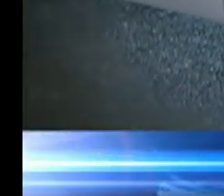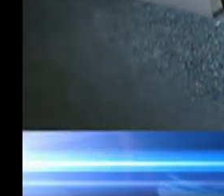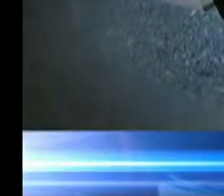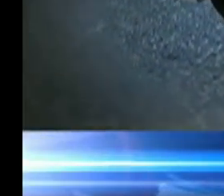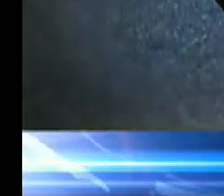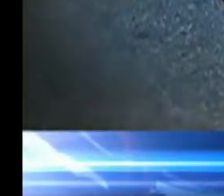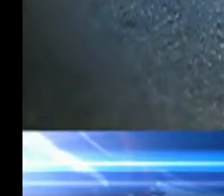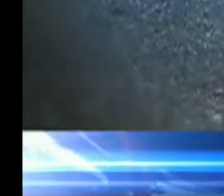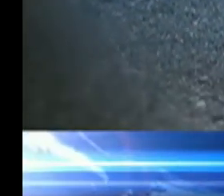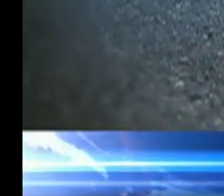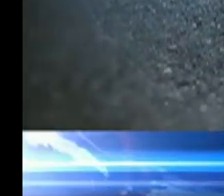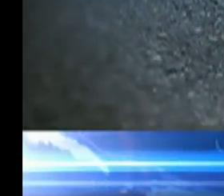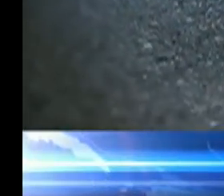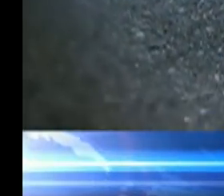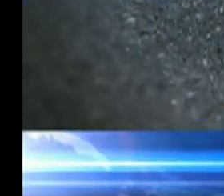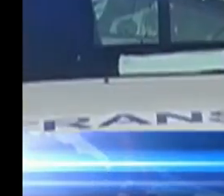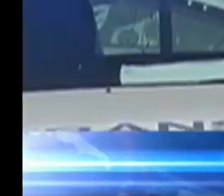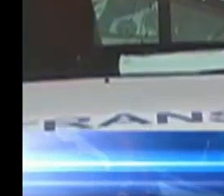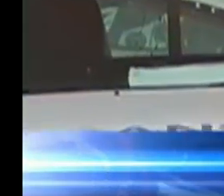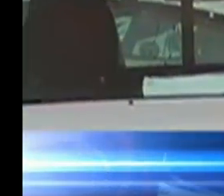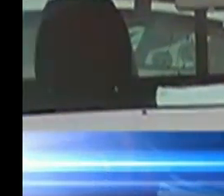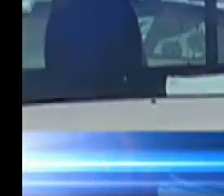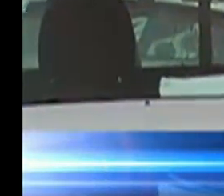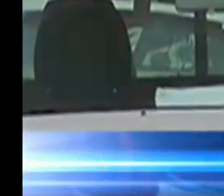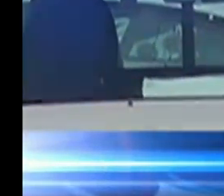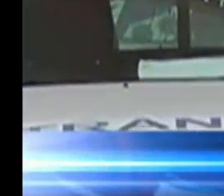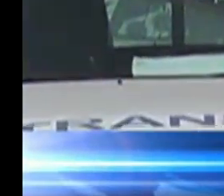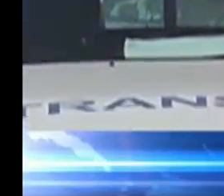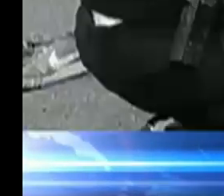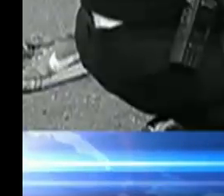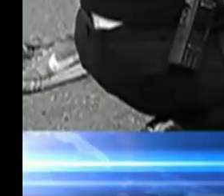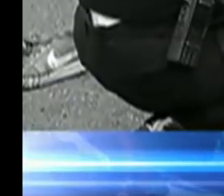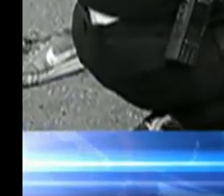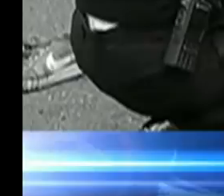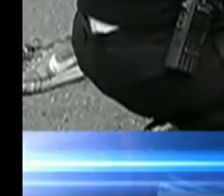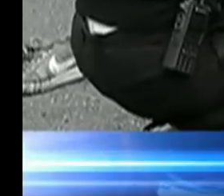fuerte golpe en la cabeza provocó su deceso.